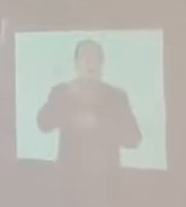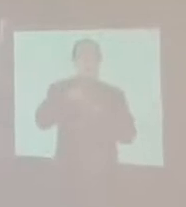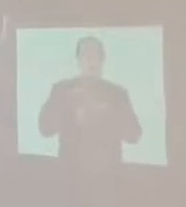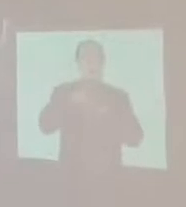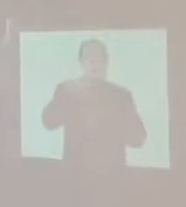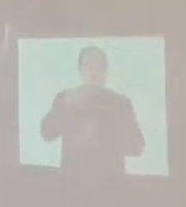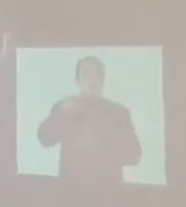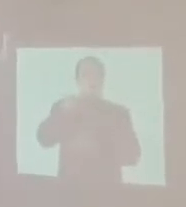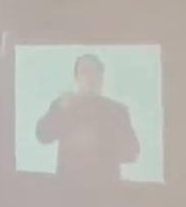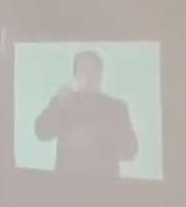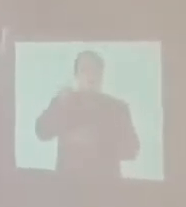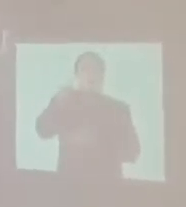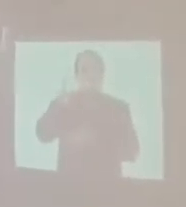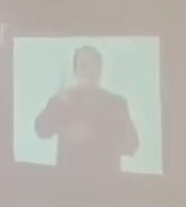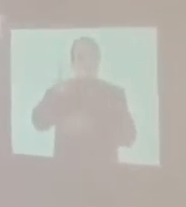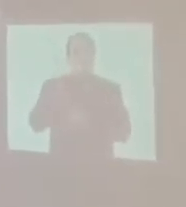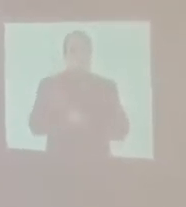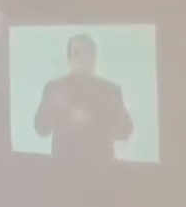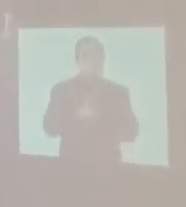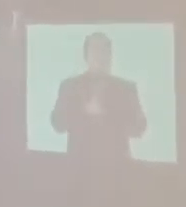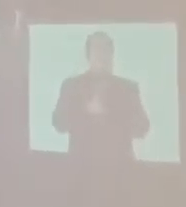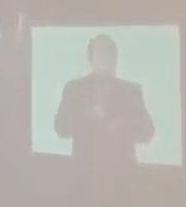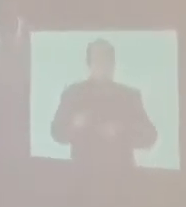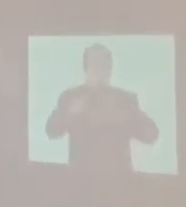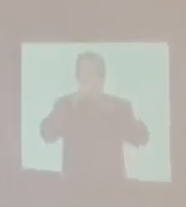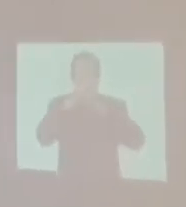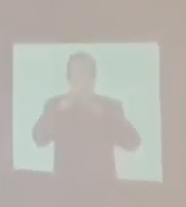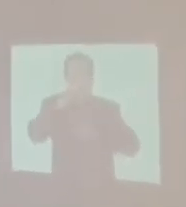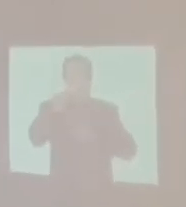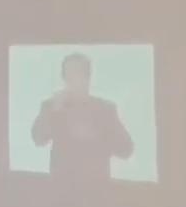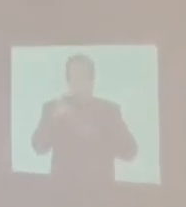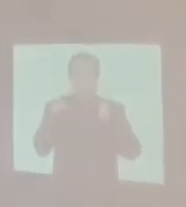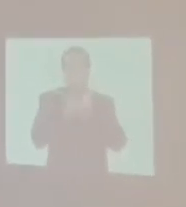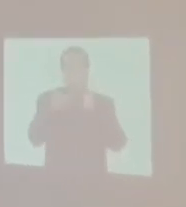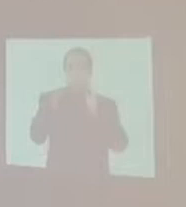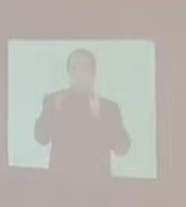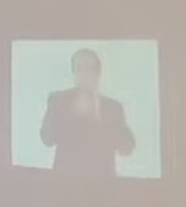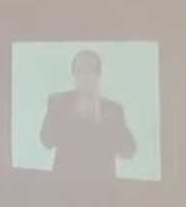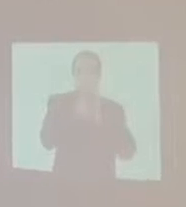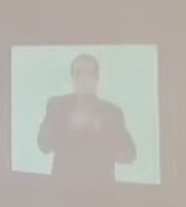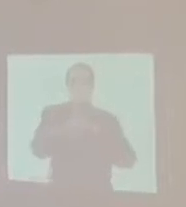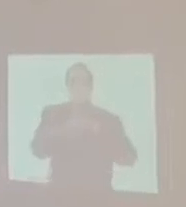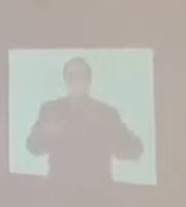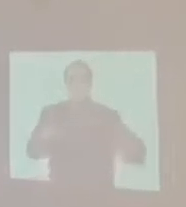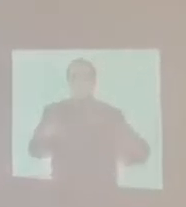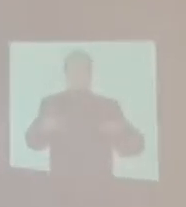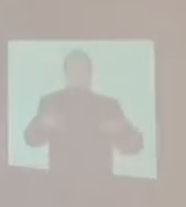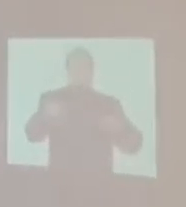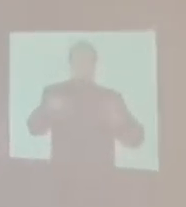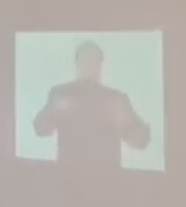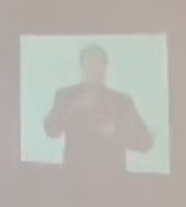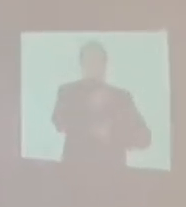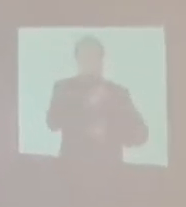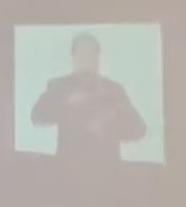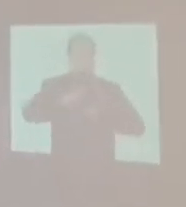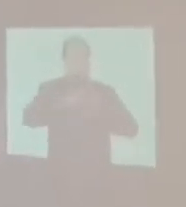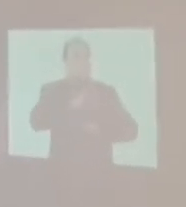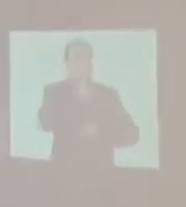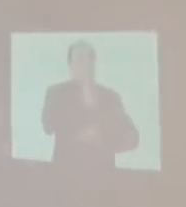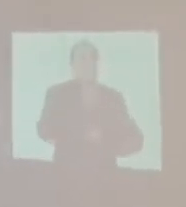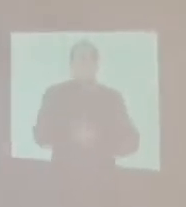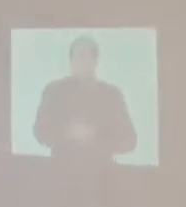para atender a más de 75 mil hectáreas y a miles de habitantes. Pasamos de